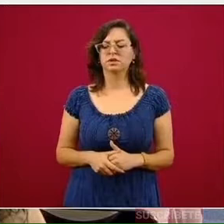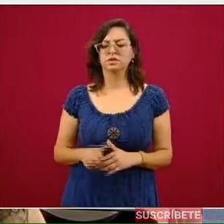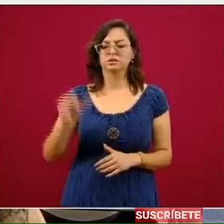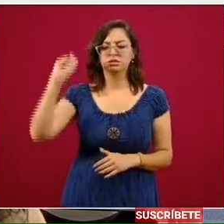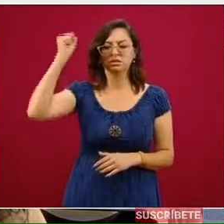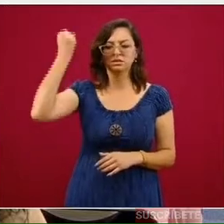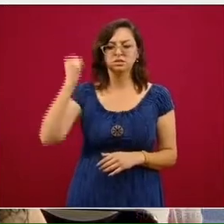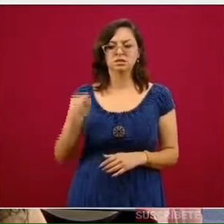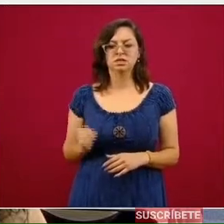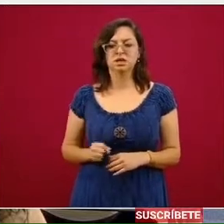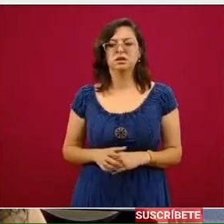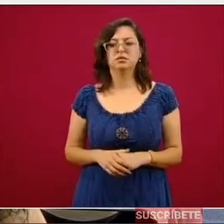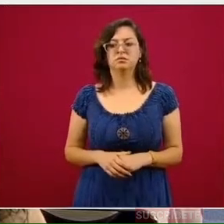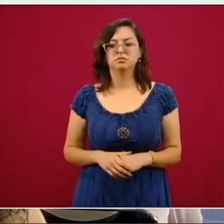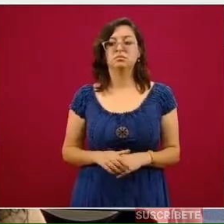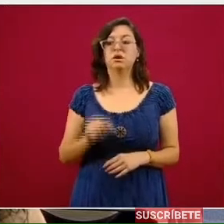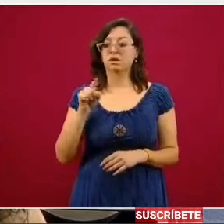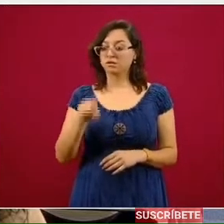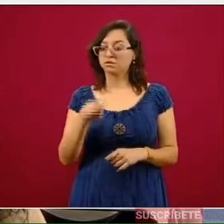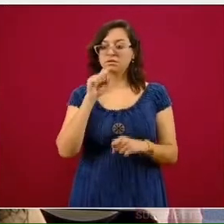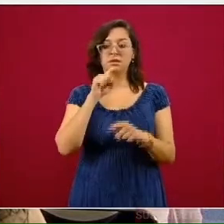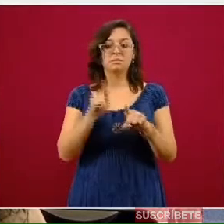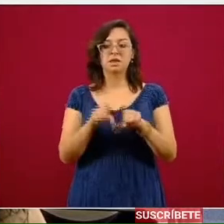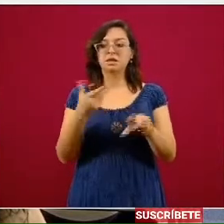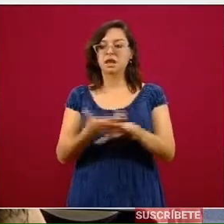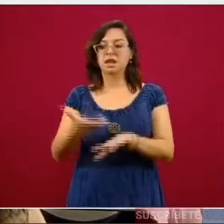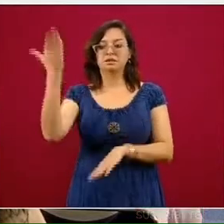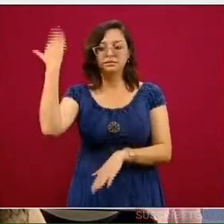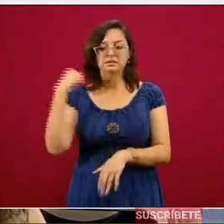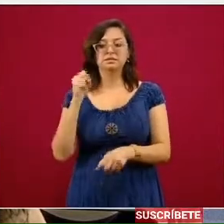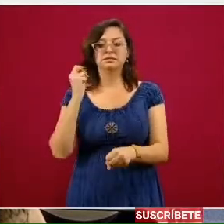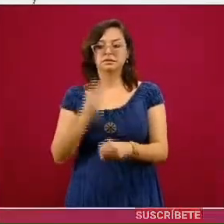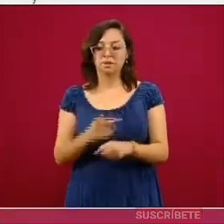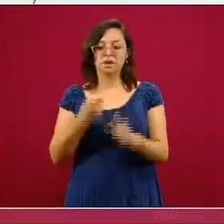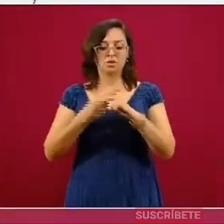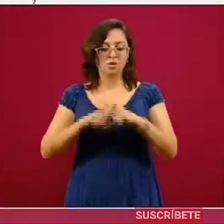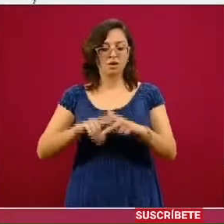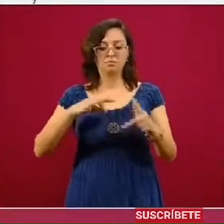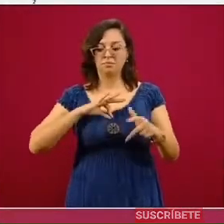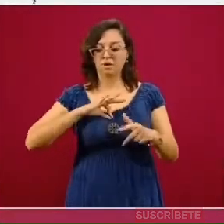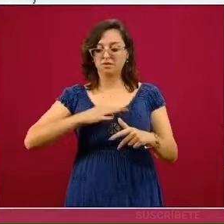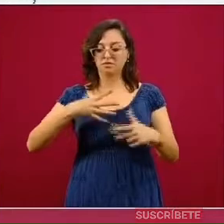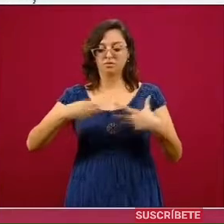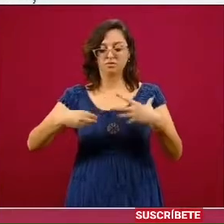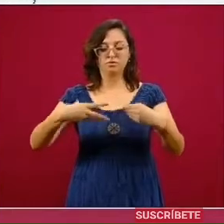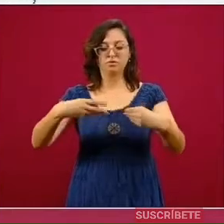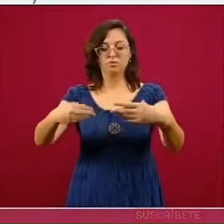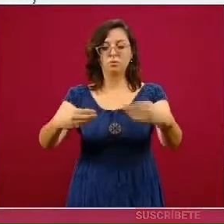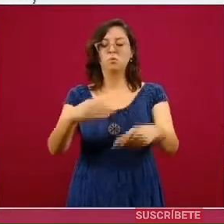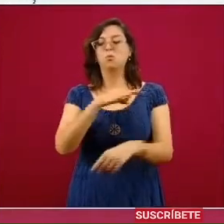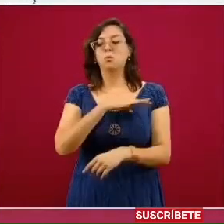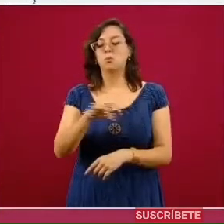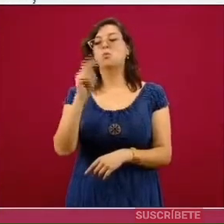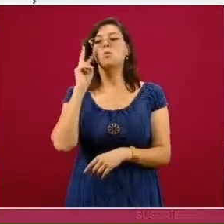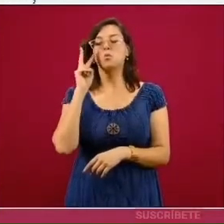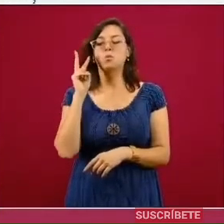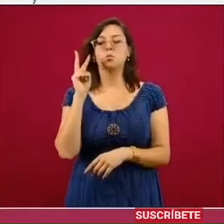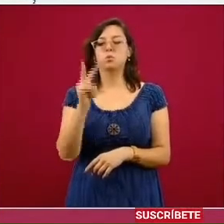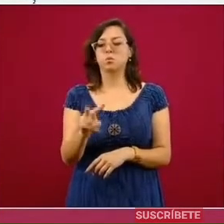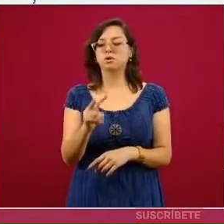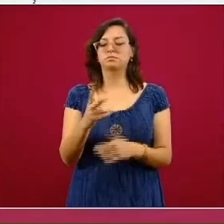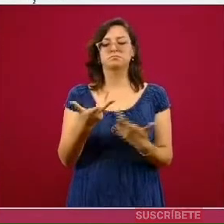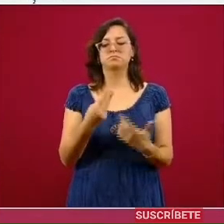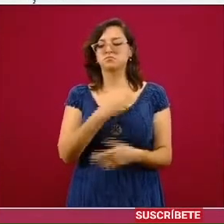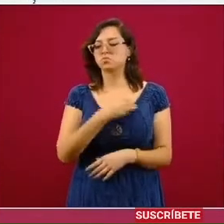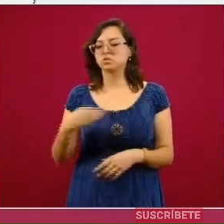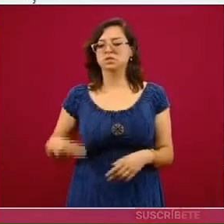Sinaloa, uno de los estados también que inició con los primeros casos, se inició con transmisión importante. Aquí vemos que hay también presencia prácticamente en